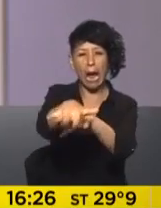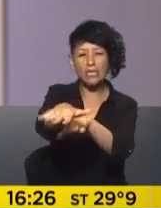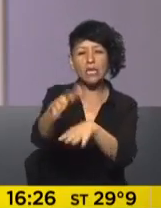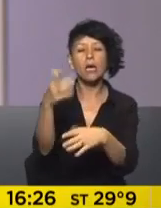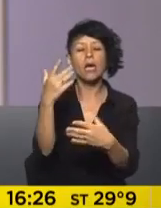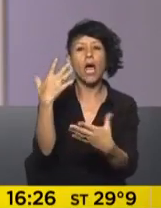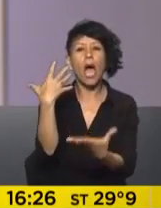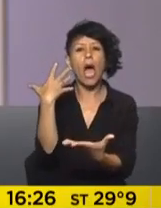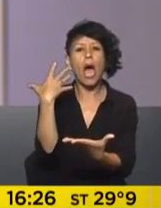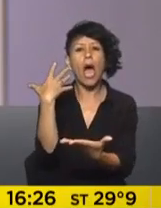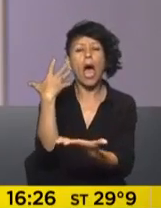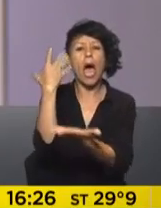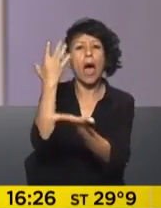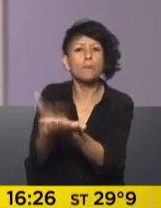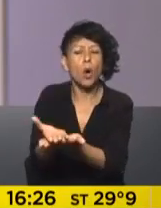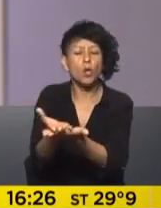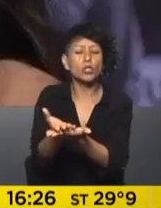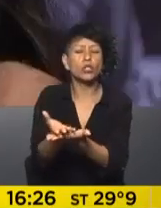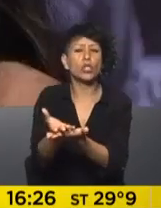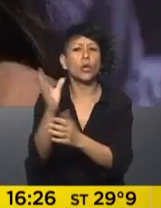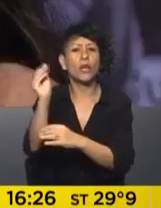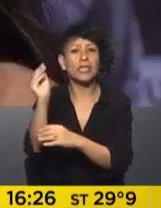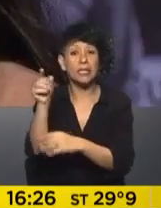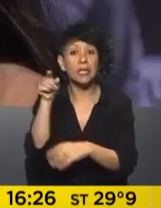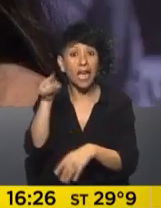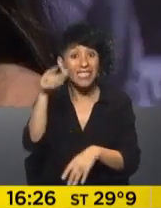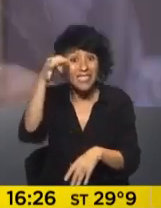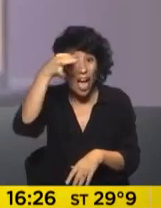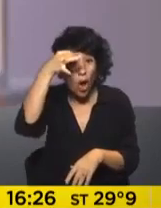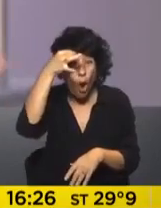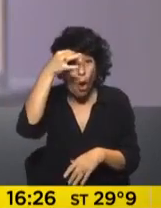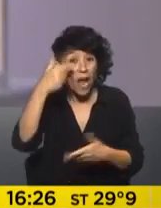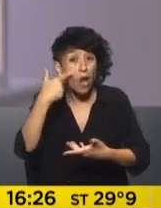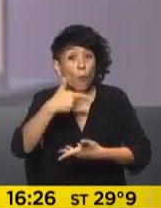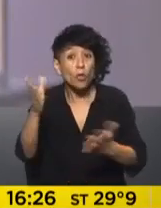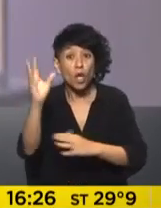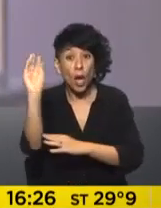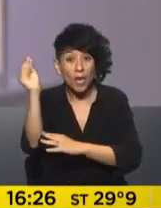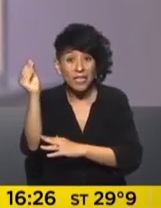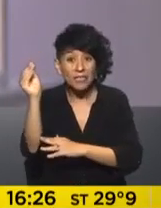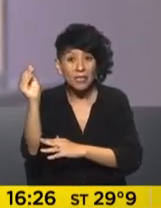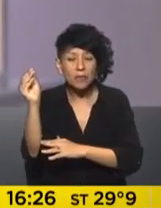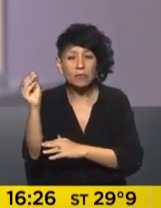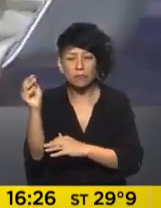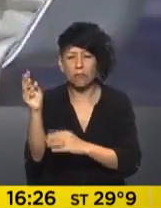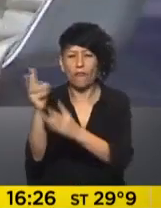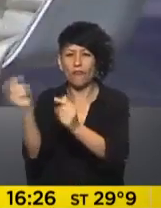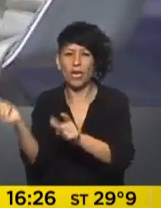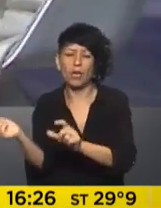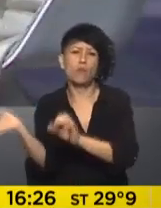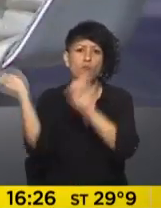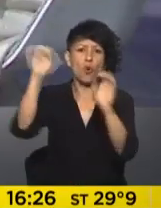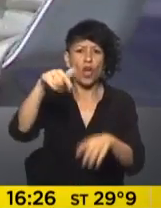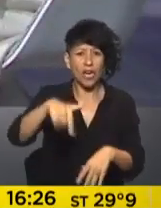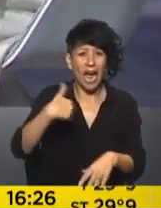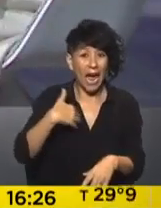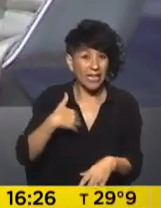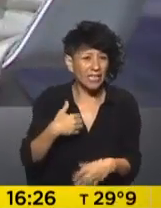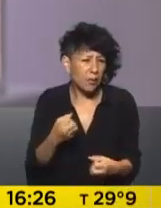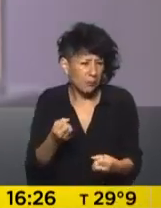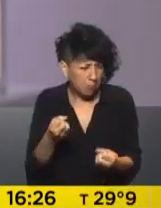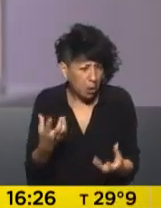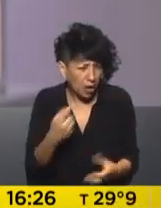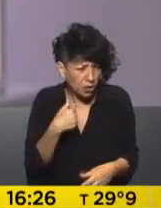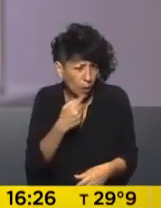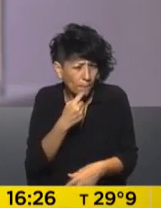Brasil. Quiero contar que esta obra se estrenó en Brasil y una de las, sí, preguntas era si es que se vinieron acá porque allá, digo,